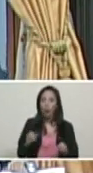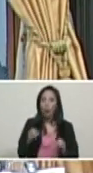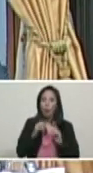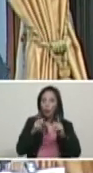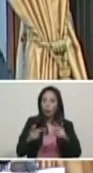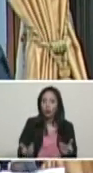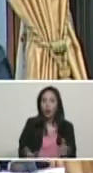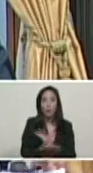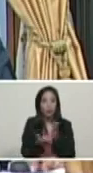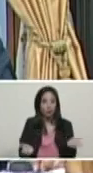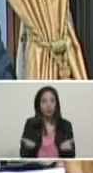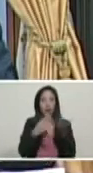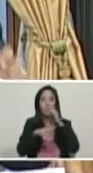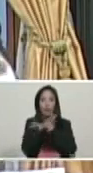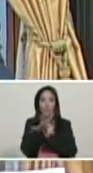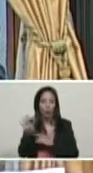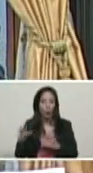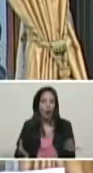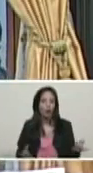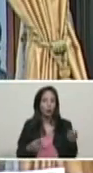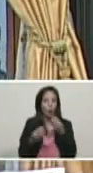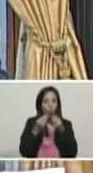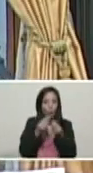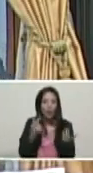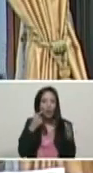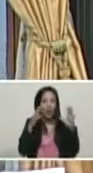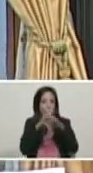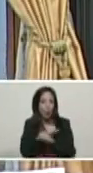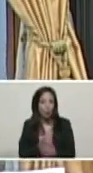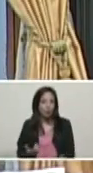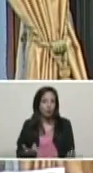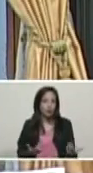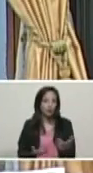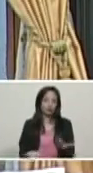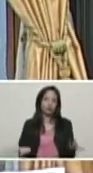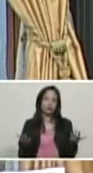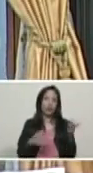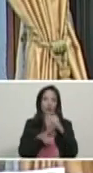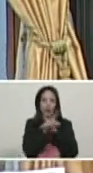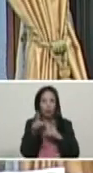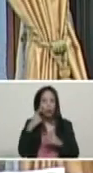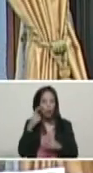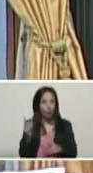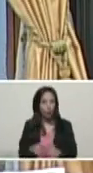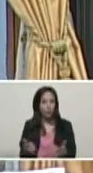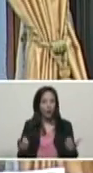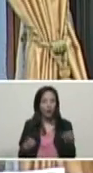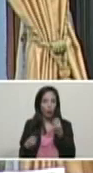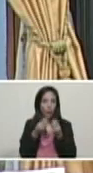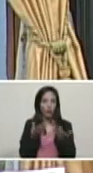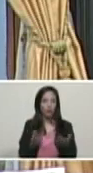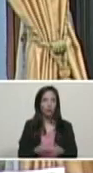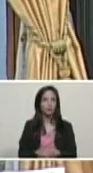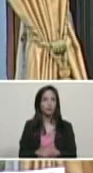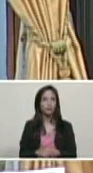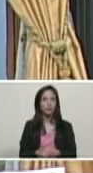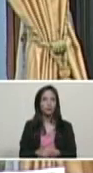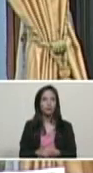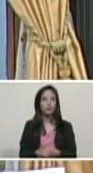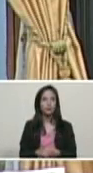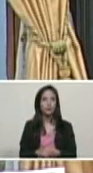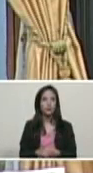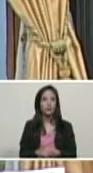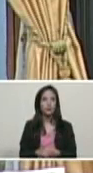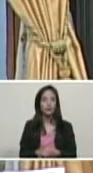su cena de 24, su cena de 31. ¿No? Igualmente, vamos a